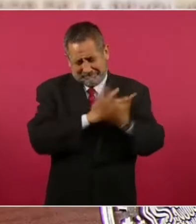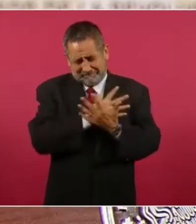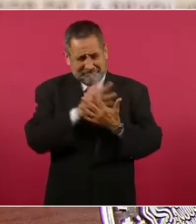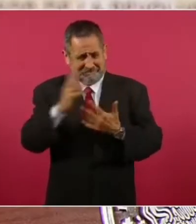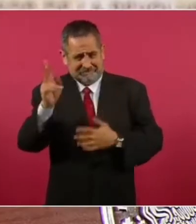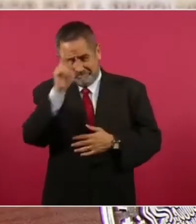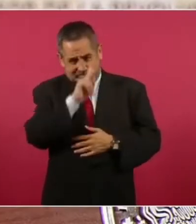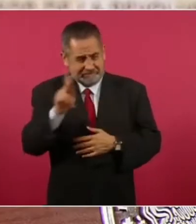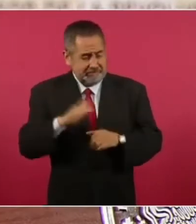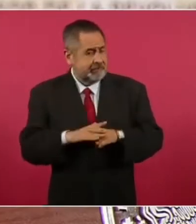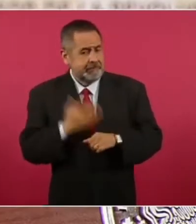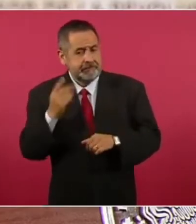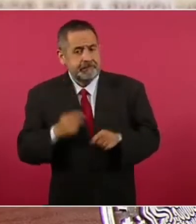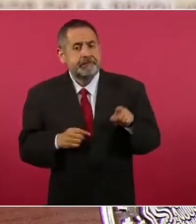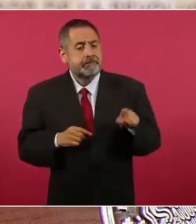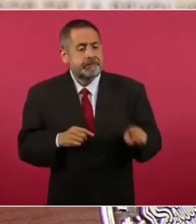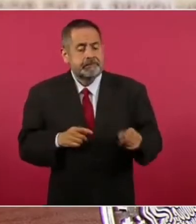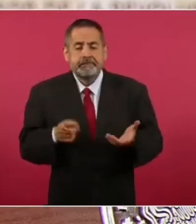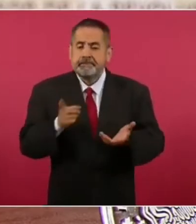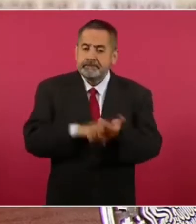es porque hay